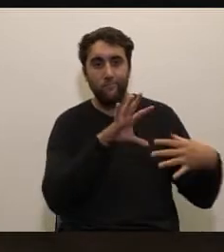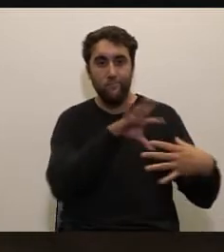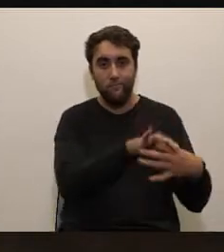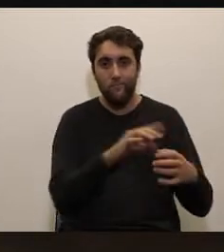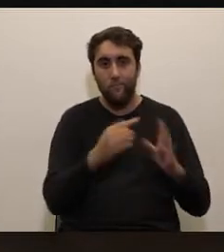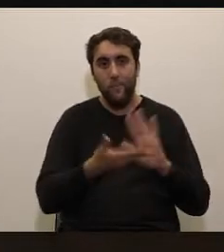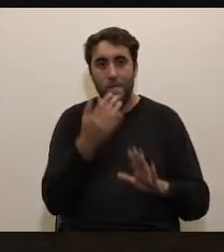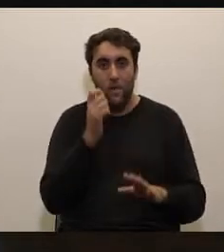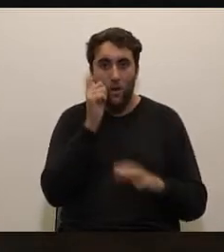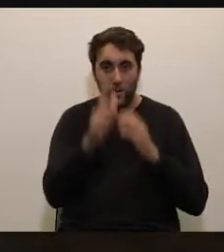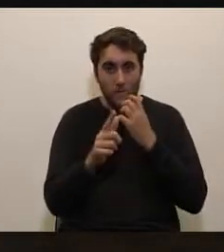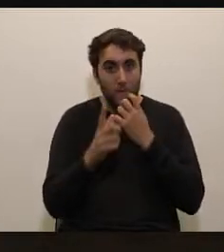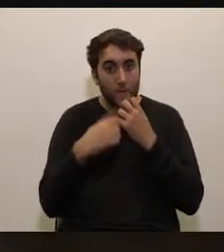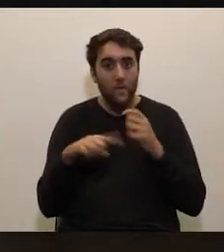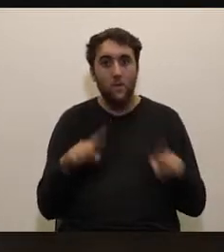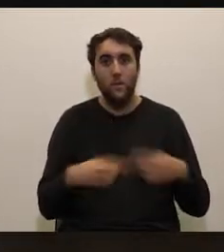de co-creación.